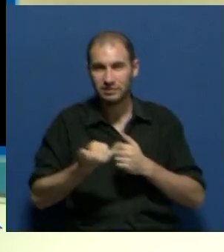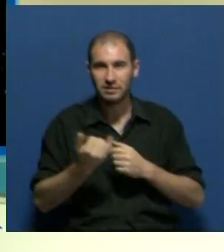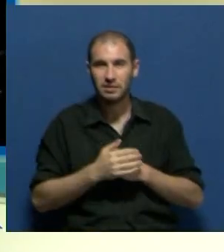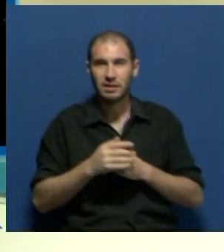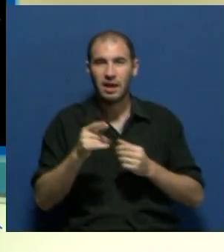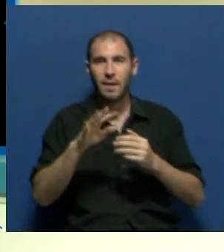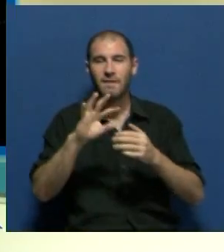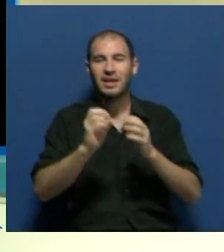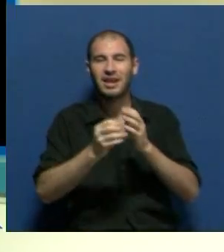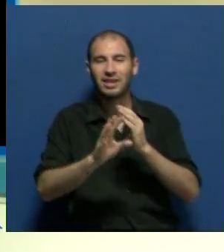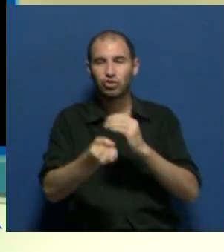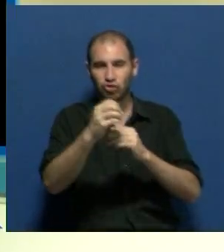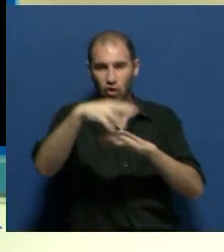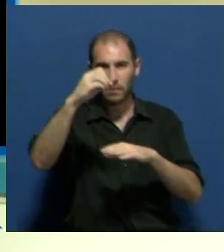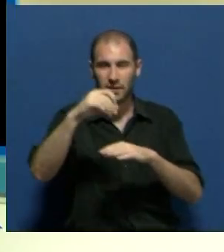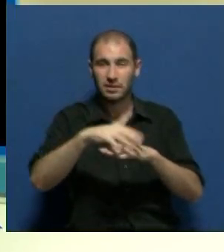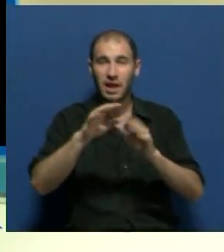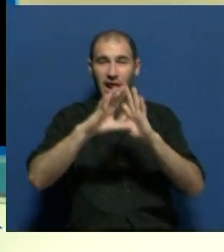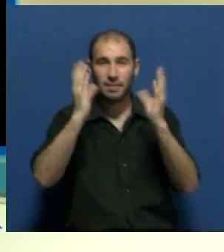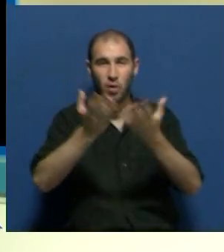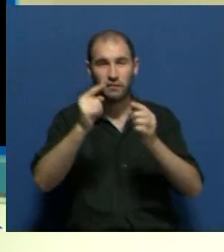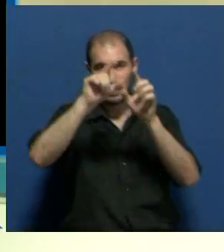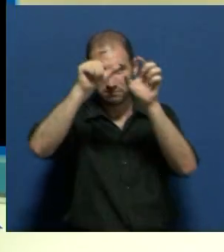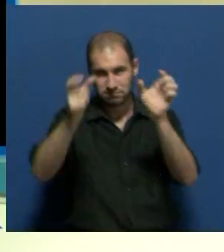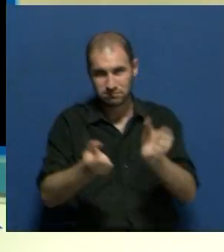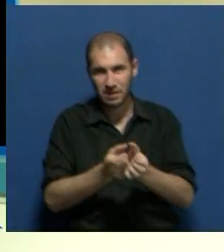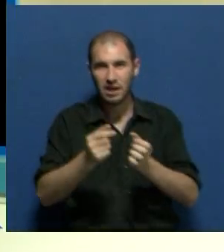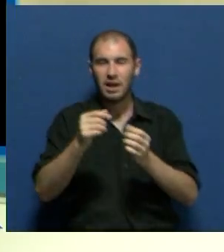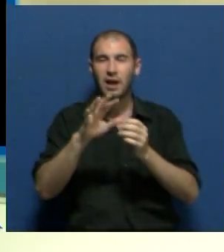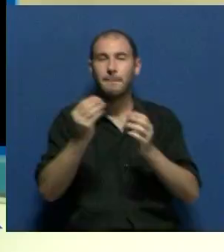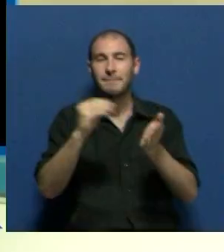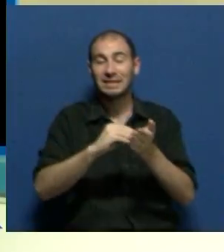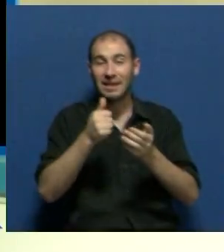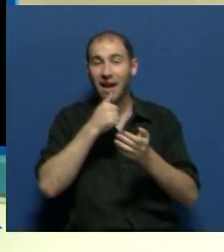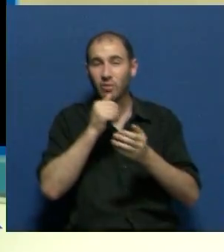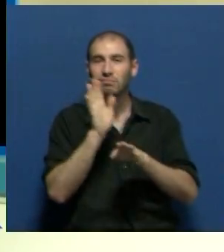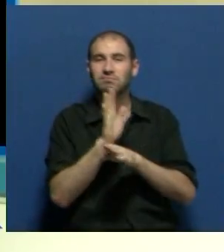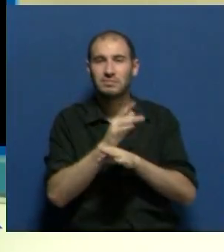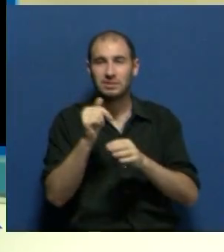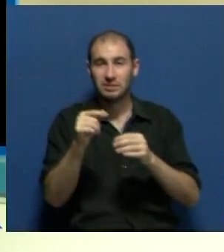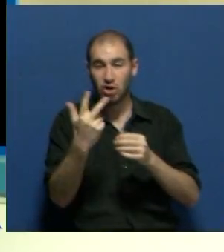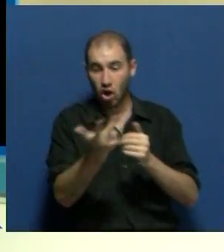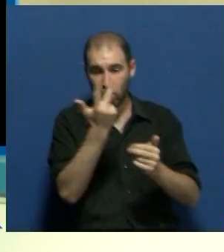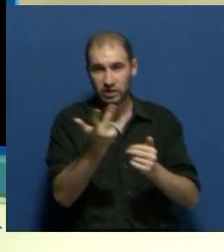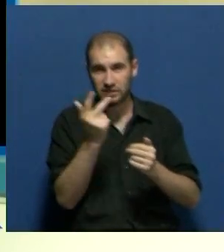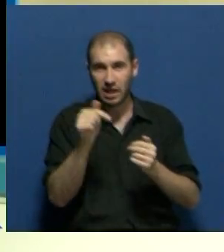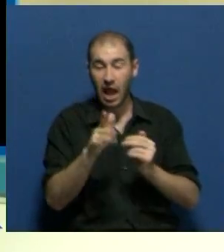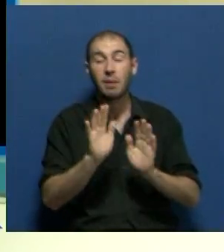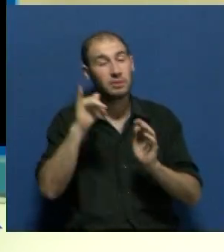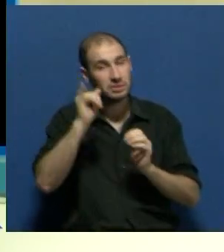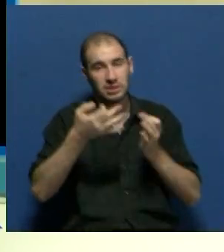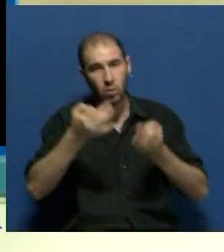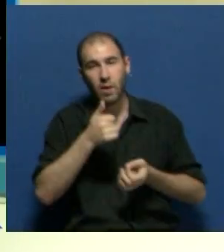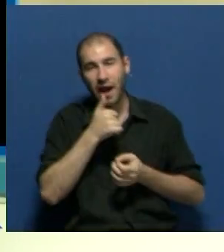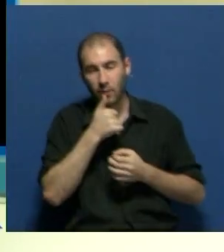el reflejo que produce ese planeta o en la atmósfera con las partículas de agua determinan que 3 de ellos es muy probable que tengan